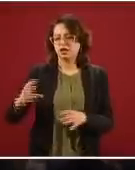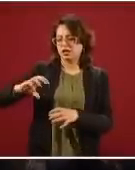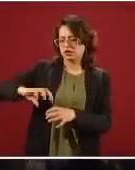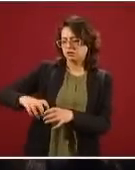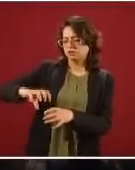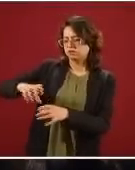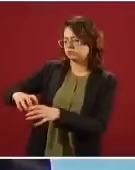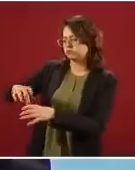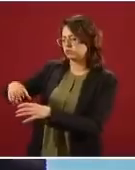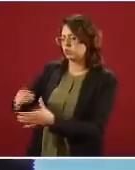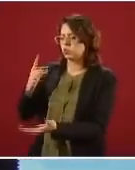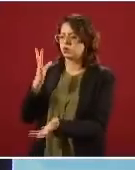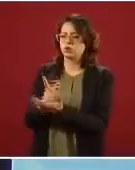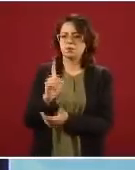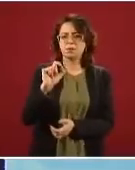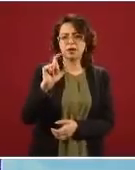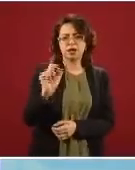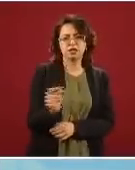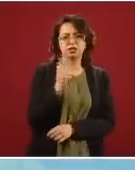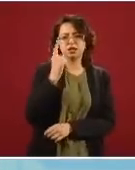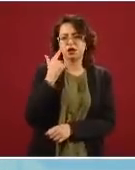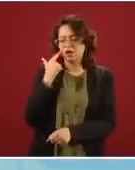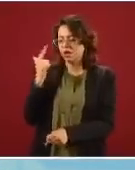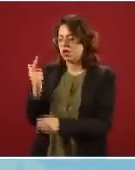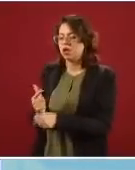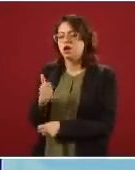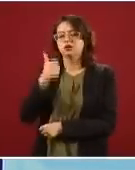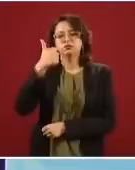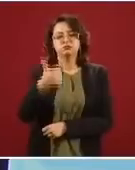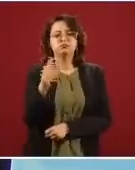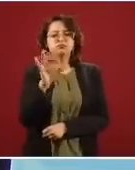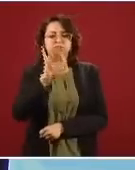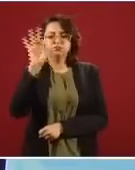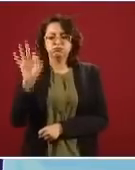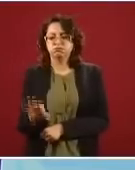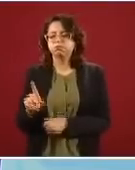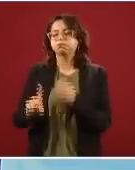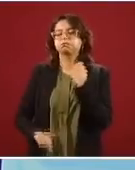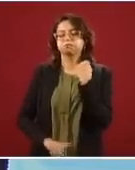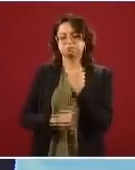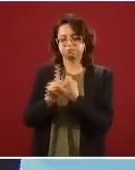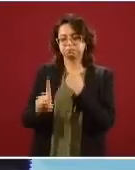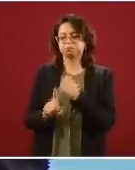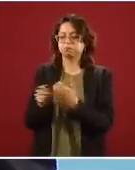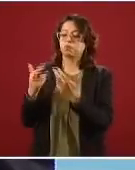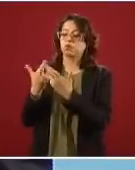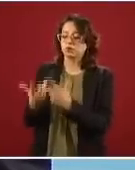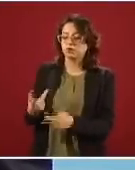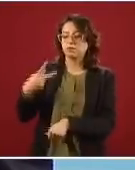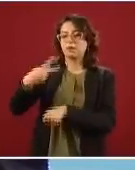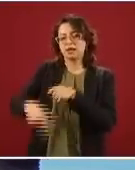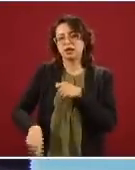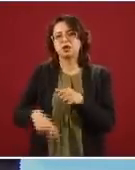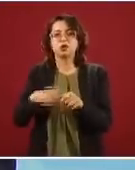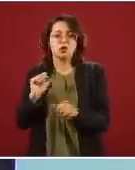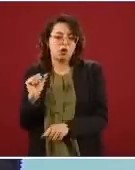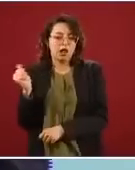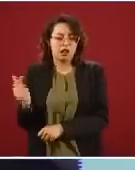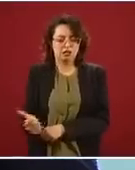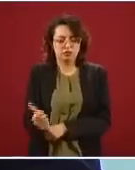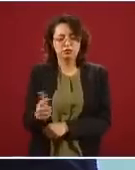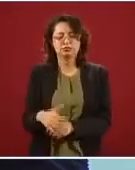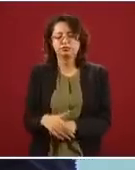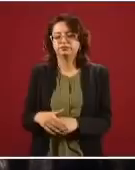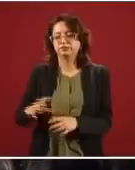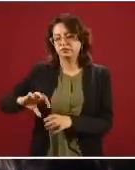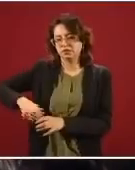semana, 21, y encontramos un 6% de problemas que ponen en riesgo al consumidor en